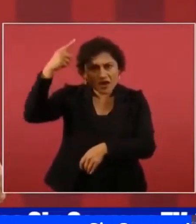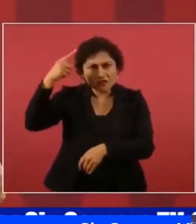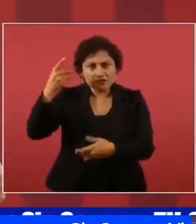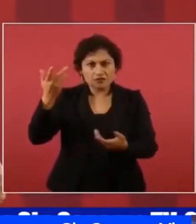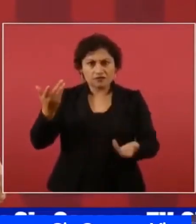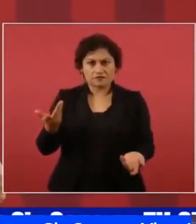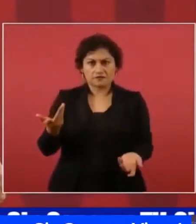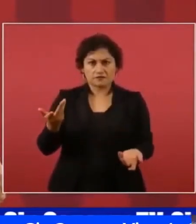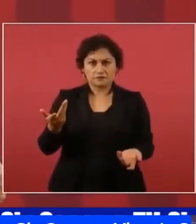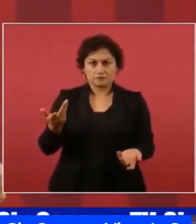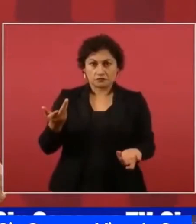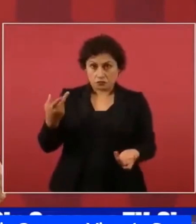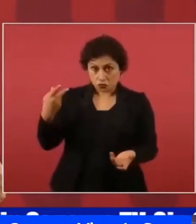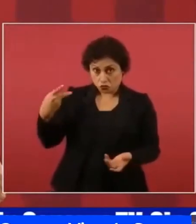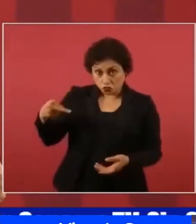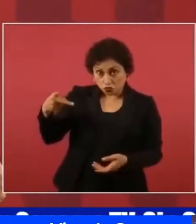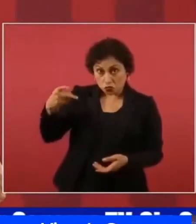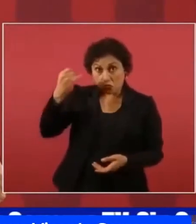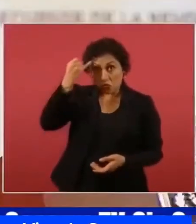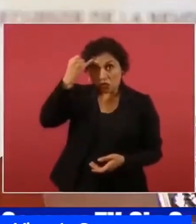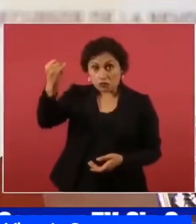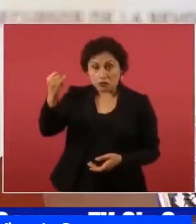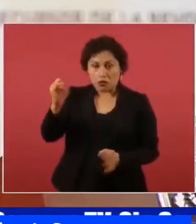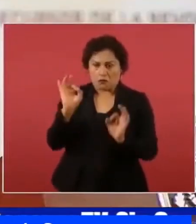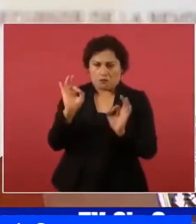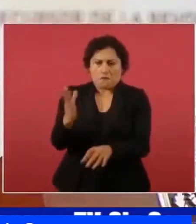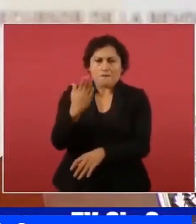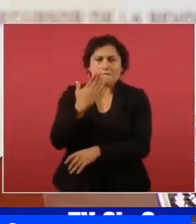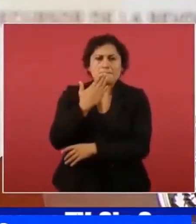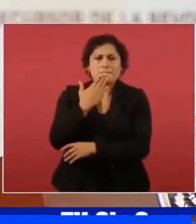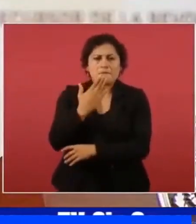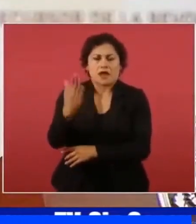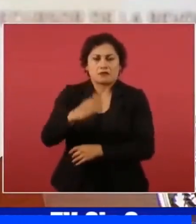y está bien, pero que no simulen.